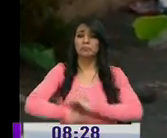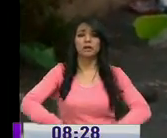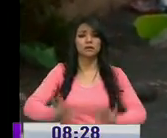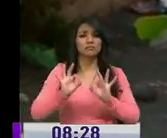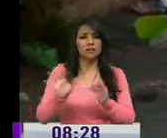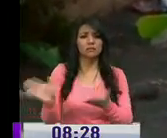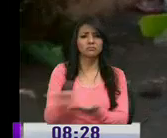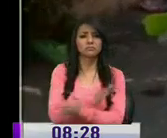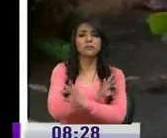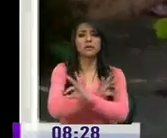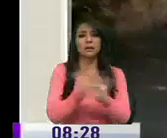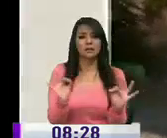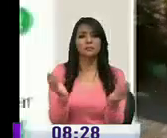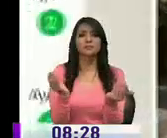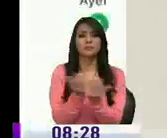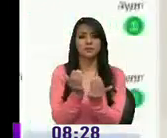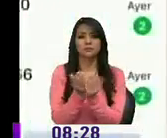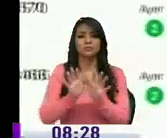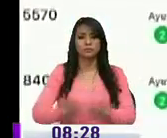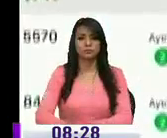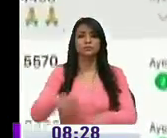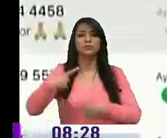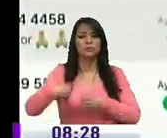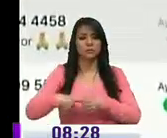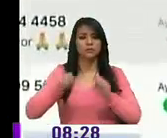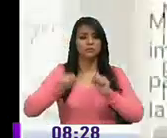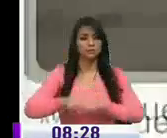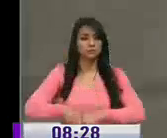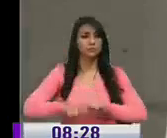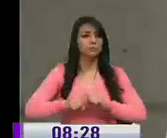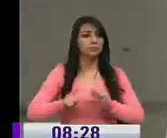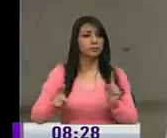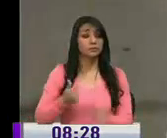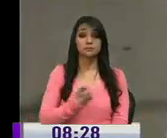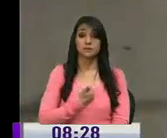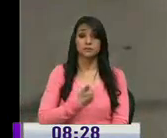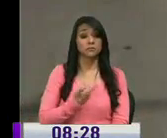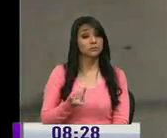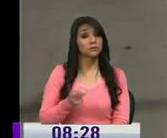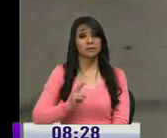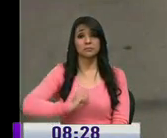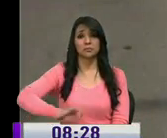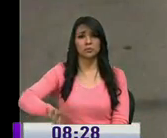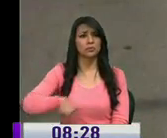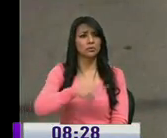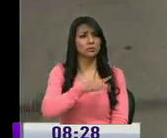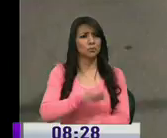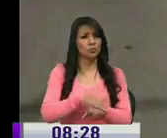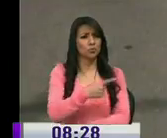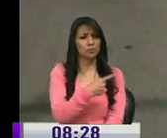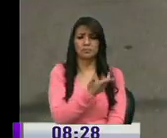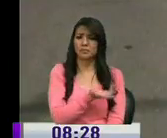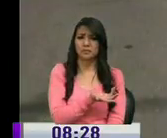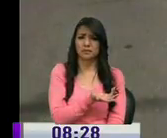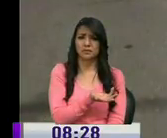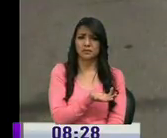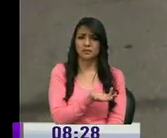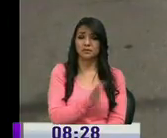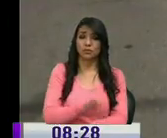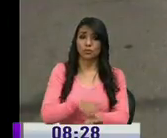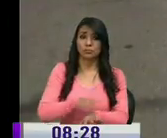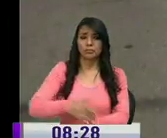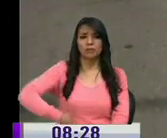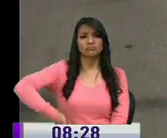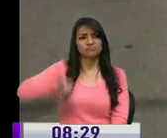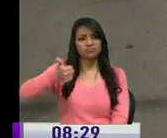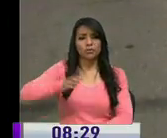también a la hora de recoger la basura. Pero nosotros, vean vecinos, somos los culpables de esto, ¿no? Aquí no hay como echar la culpa al